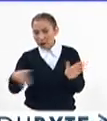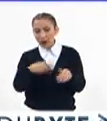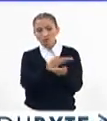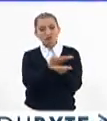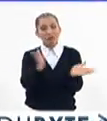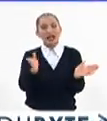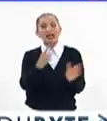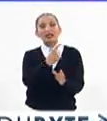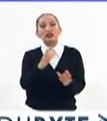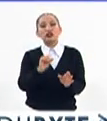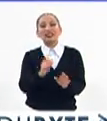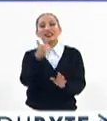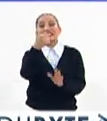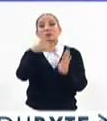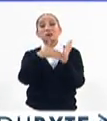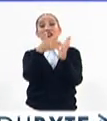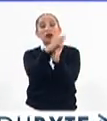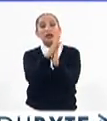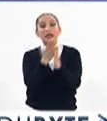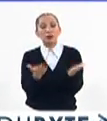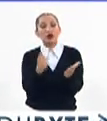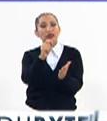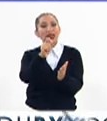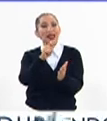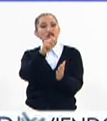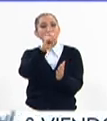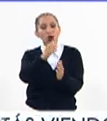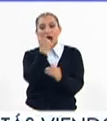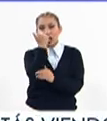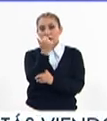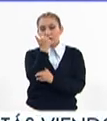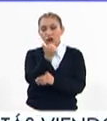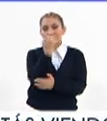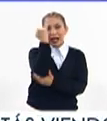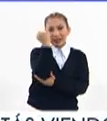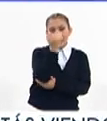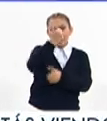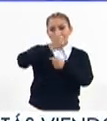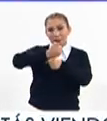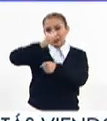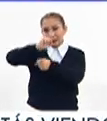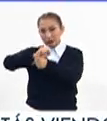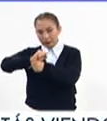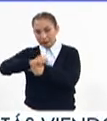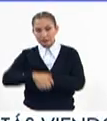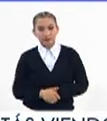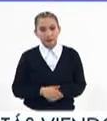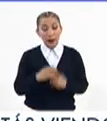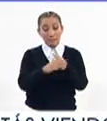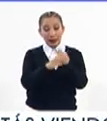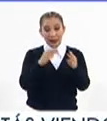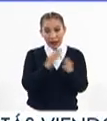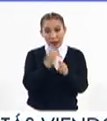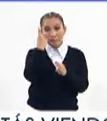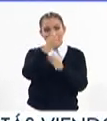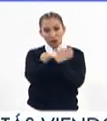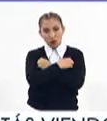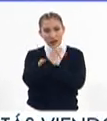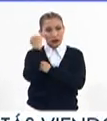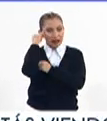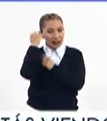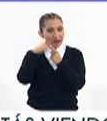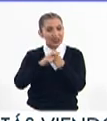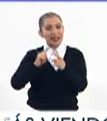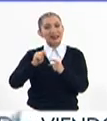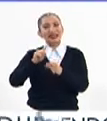fueron entregados 186 millones de libros de texto a estudiantes de preescolar, primaria y secundaria, materiales para educación